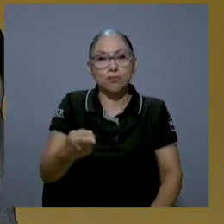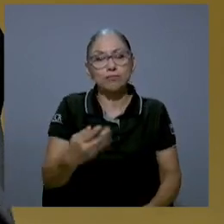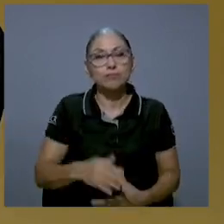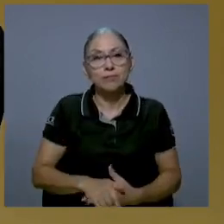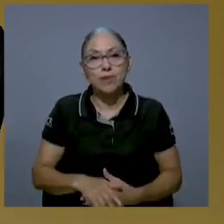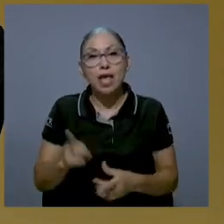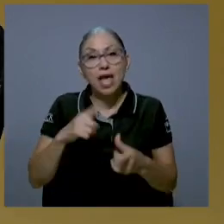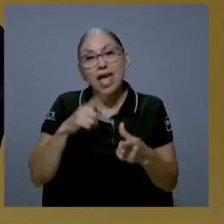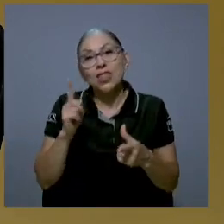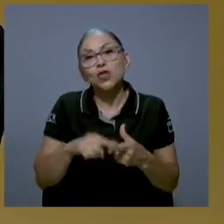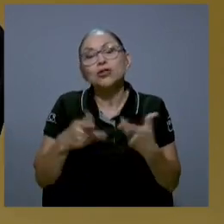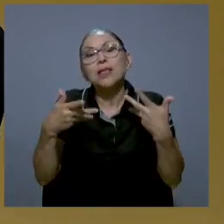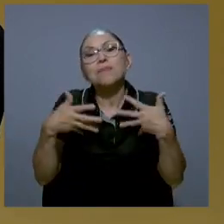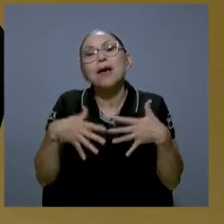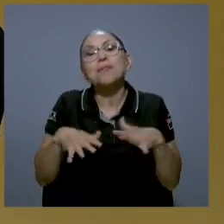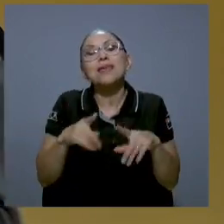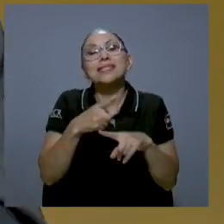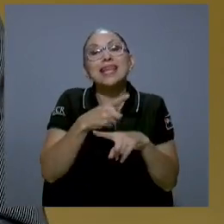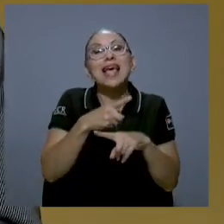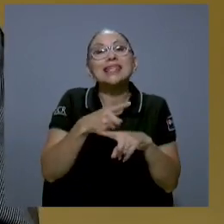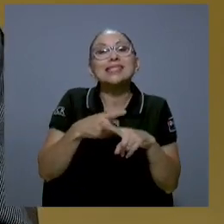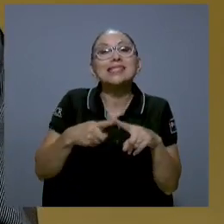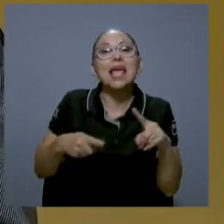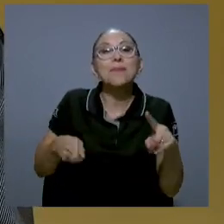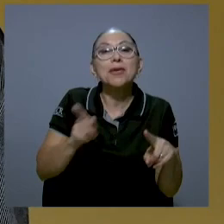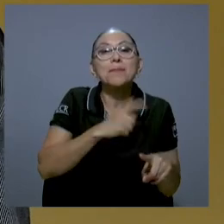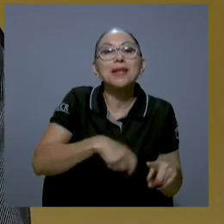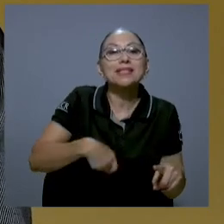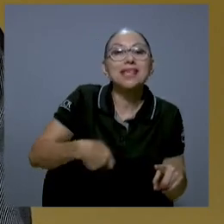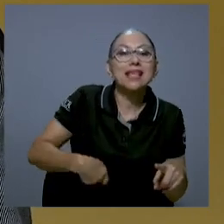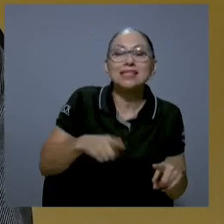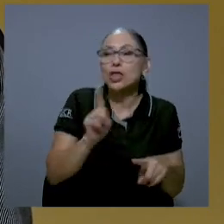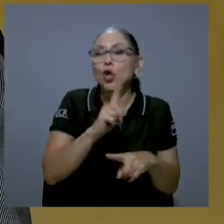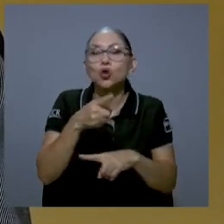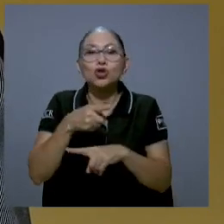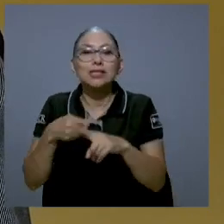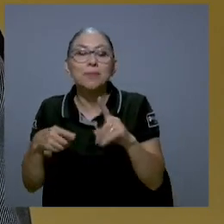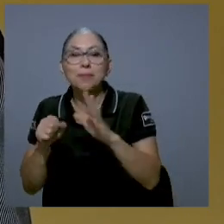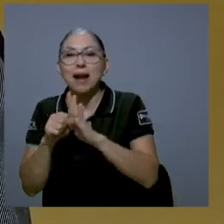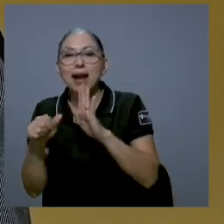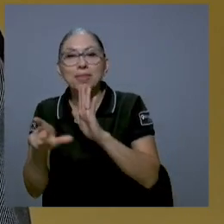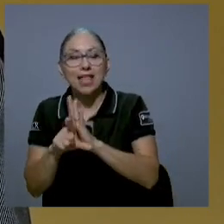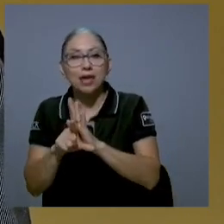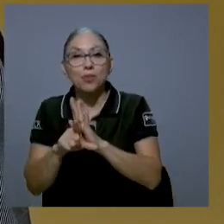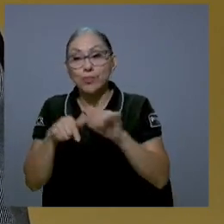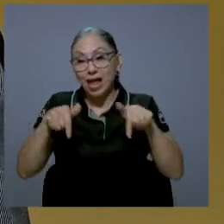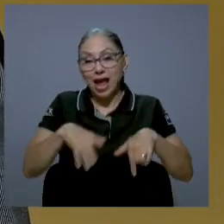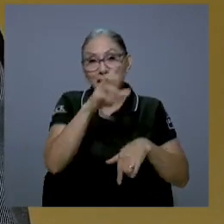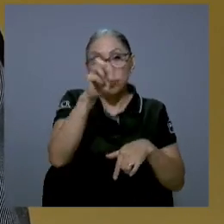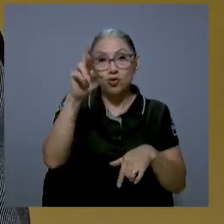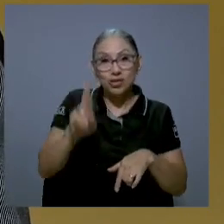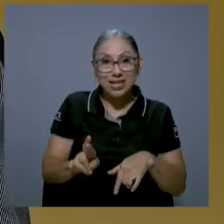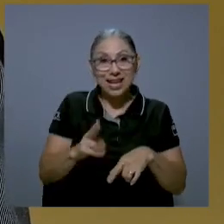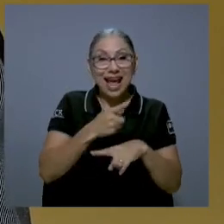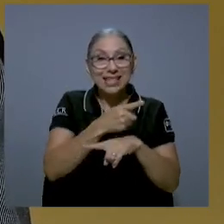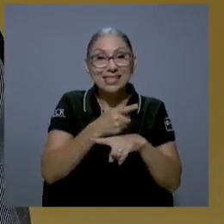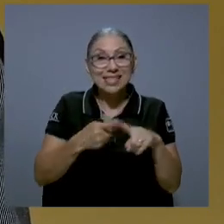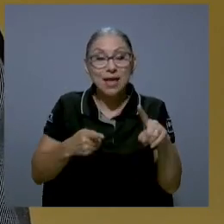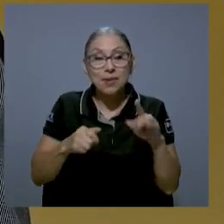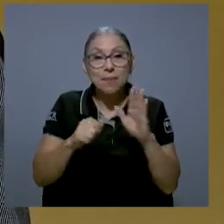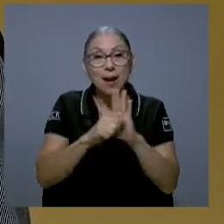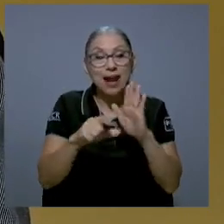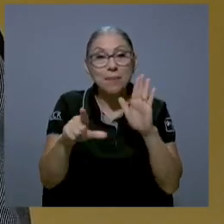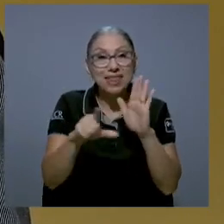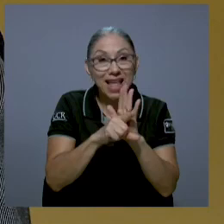Entonces sería más bien un semipresidencialista, más bien antes que un semiparlamentario. En Costa Rica el régimen semiparlamentario